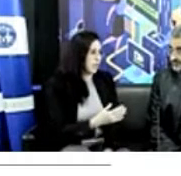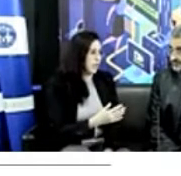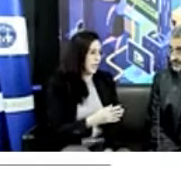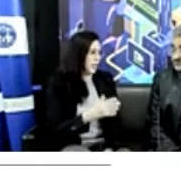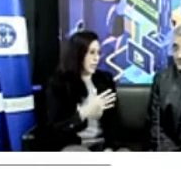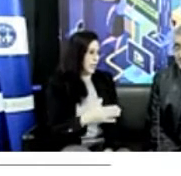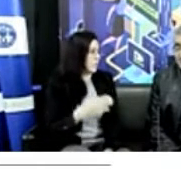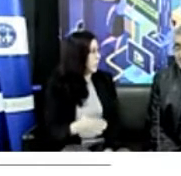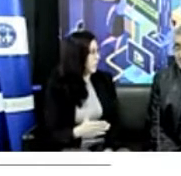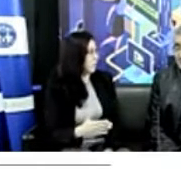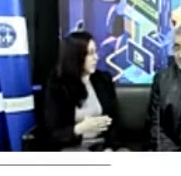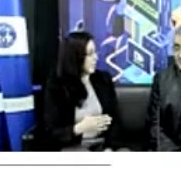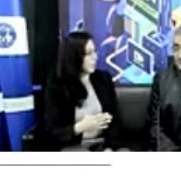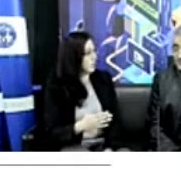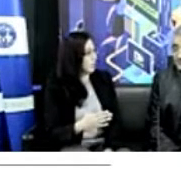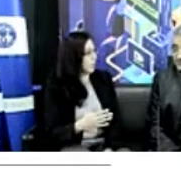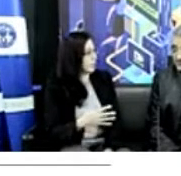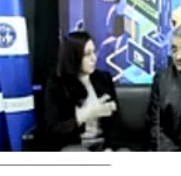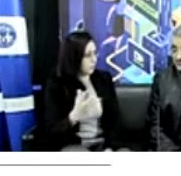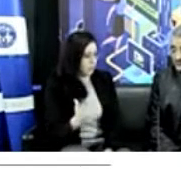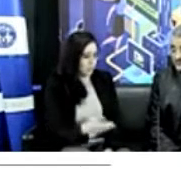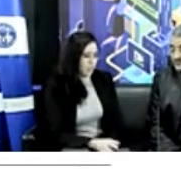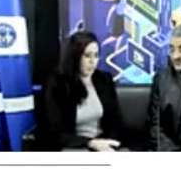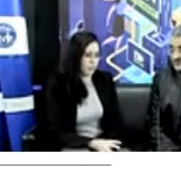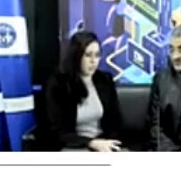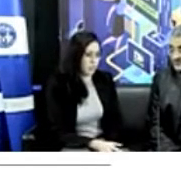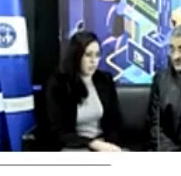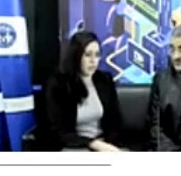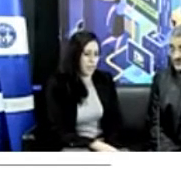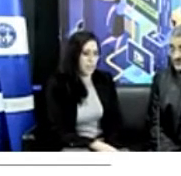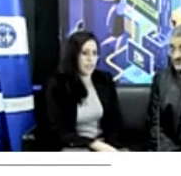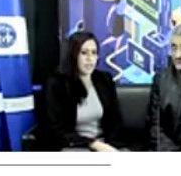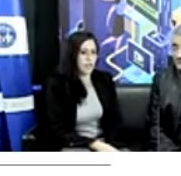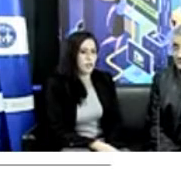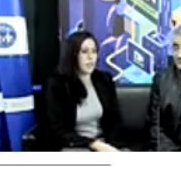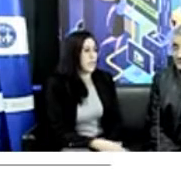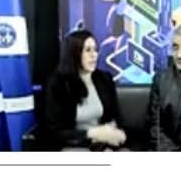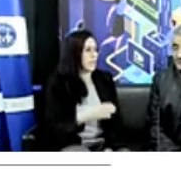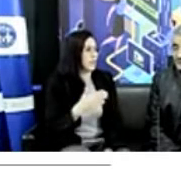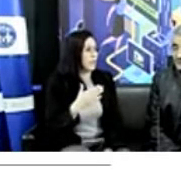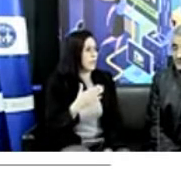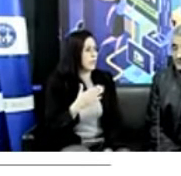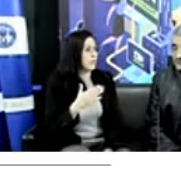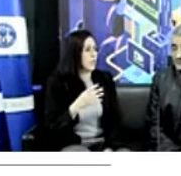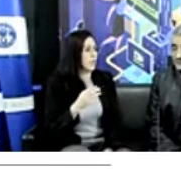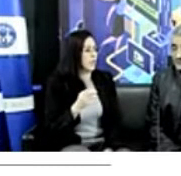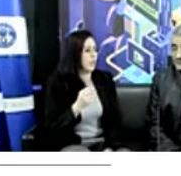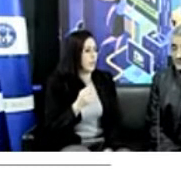intervención. 3, 4 máximo es lo que han mostrado algunos estudios que han realizado, y que si no